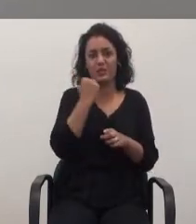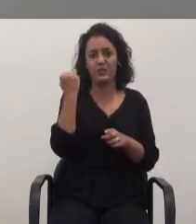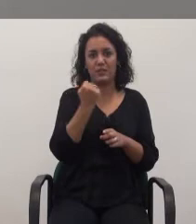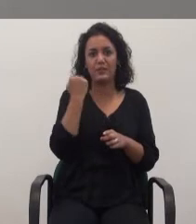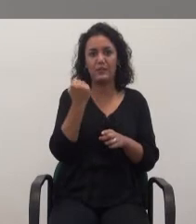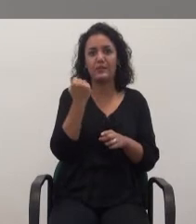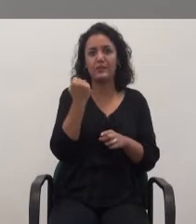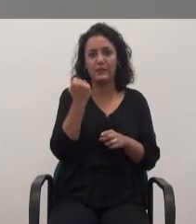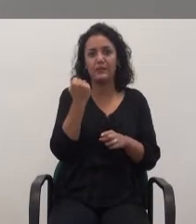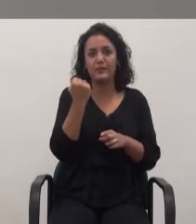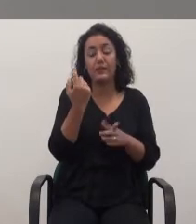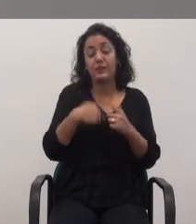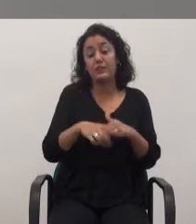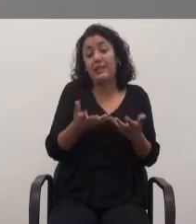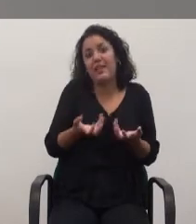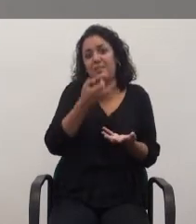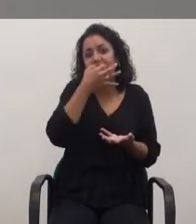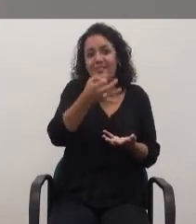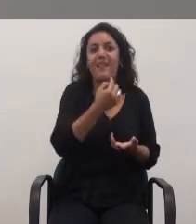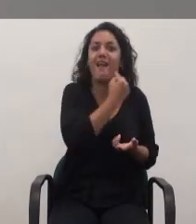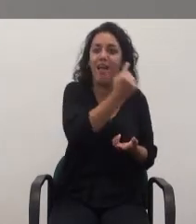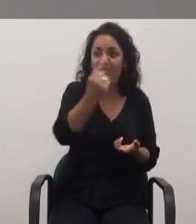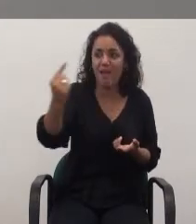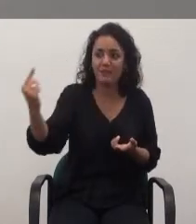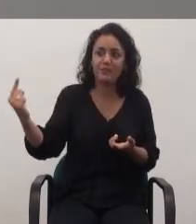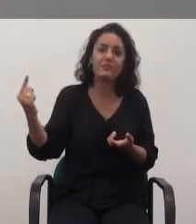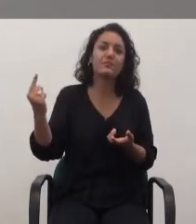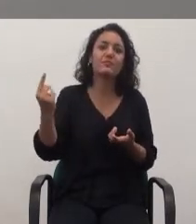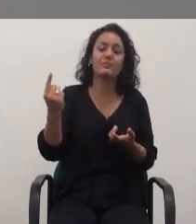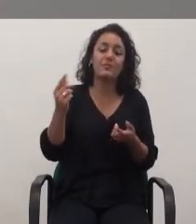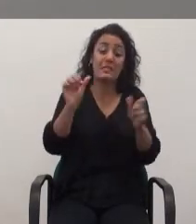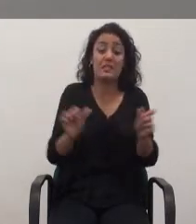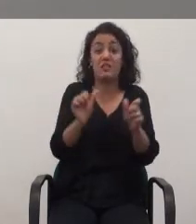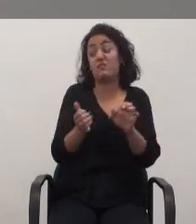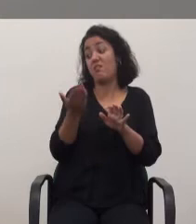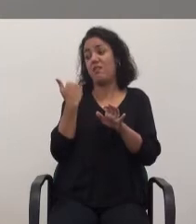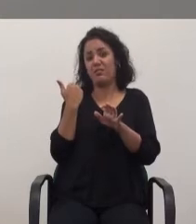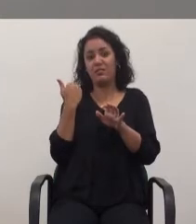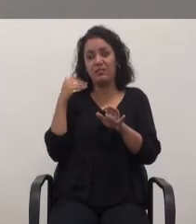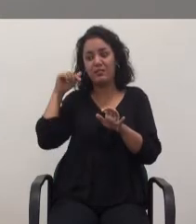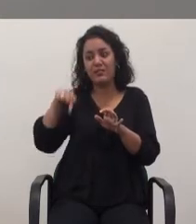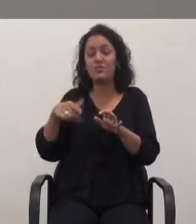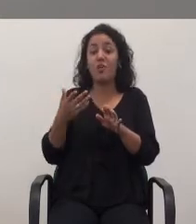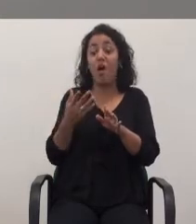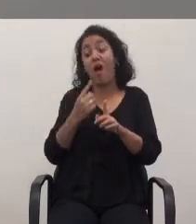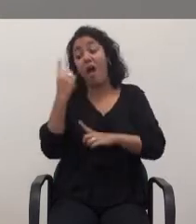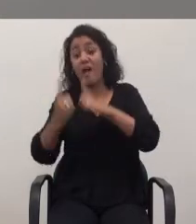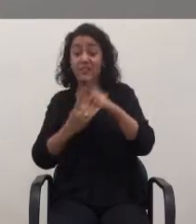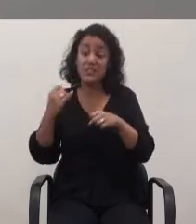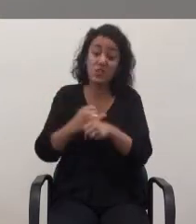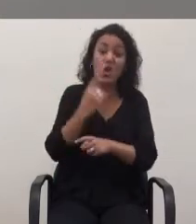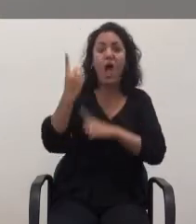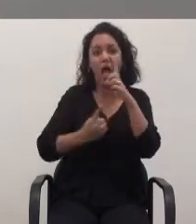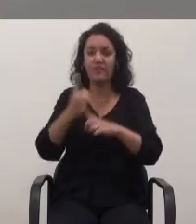eso, decirles que a cada uno de ustedes, que bueno, que lo que se hizo con sus aciertos y sus errores,